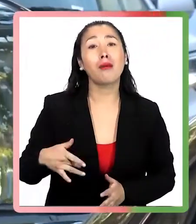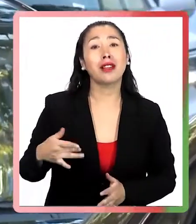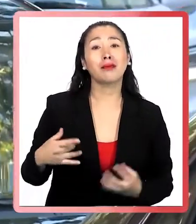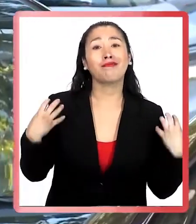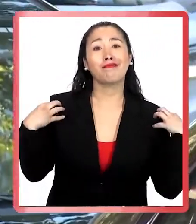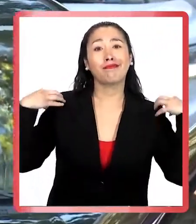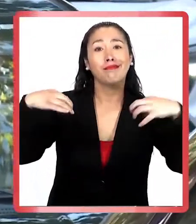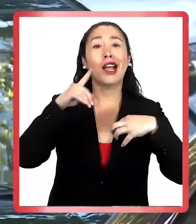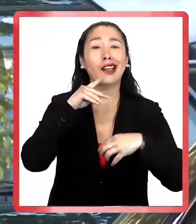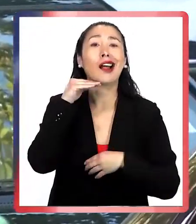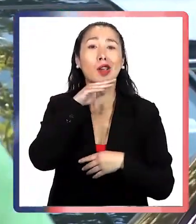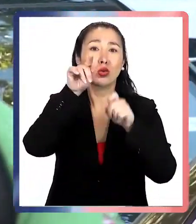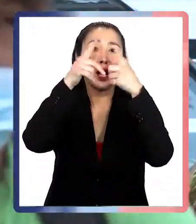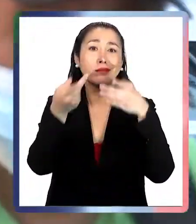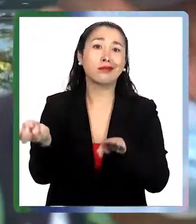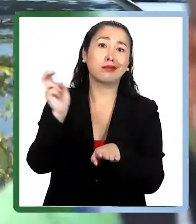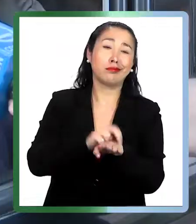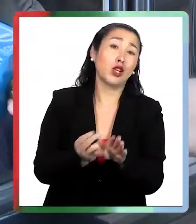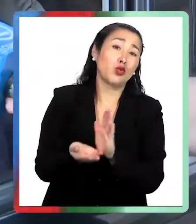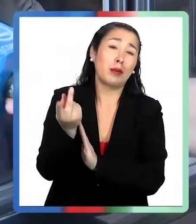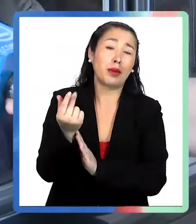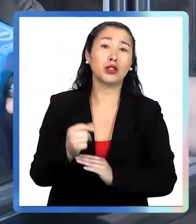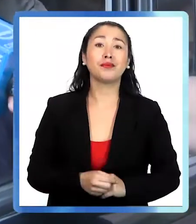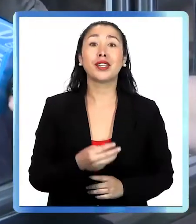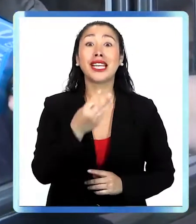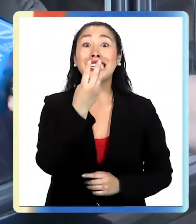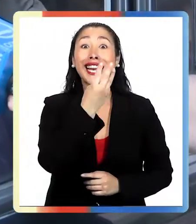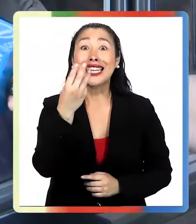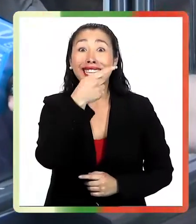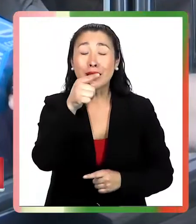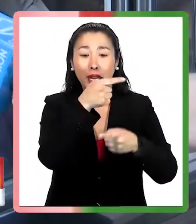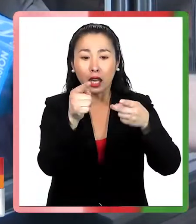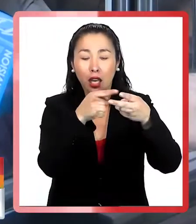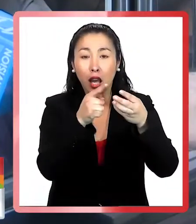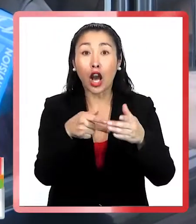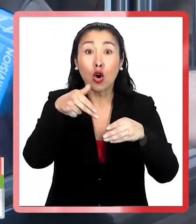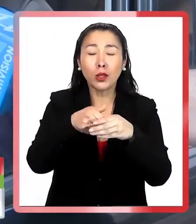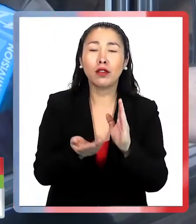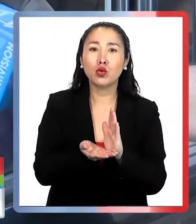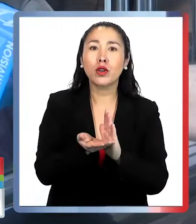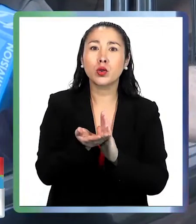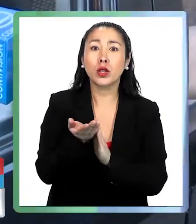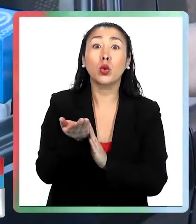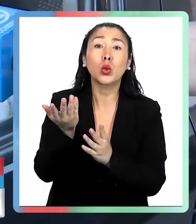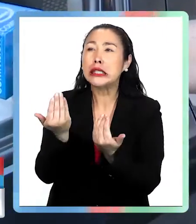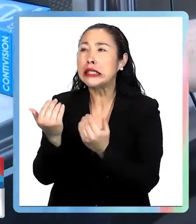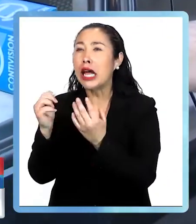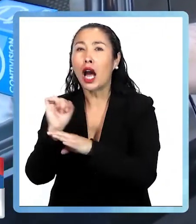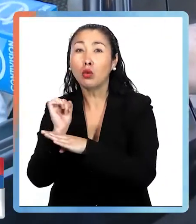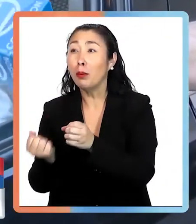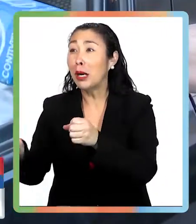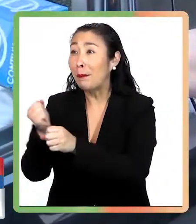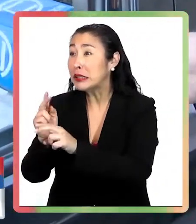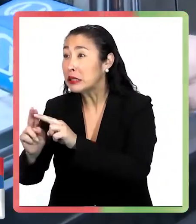cierto costo al usuario, lo que hemos tratado de evitar hasta este minuto. 30 y tantas semanas subiendo el combustible y los repuestos. Que lo que van a